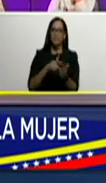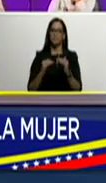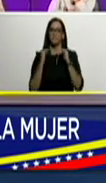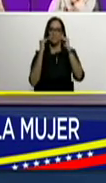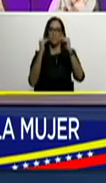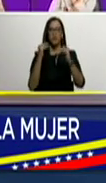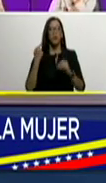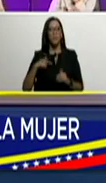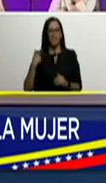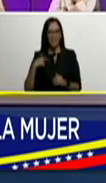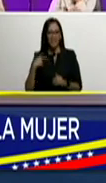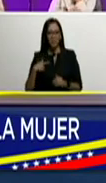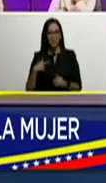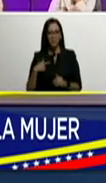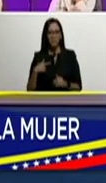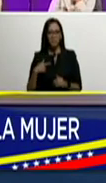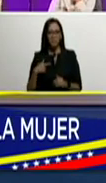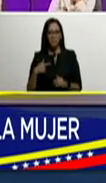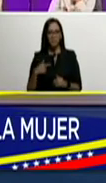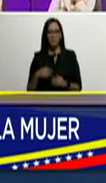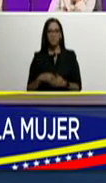tenido.